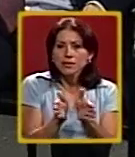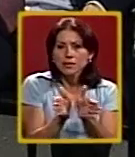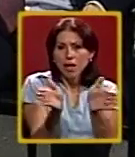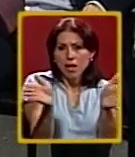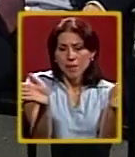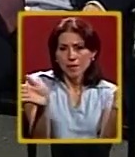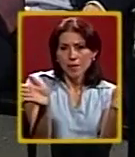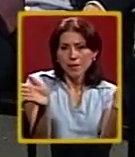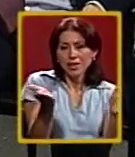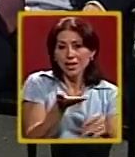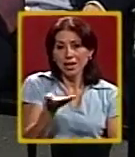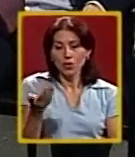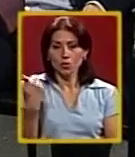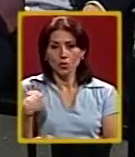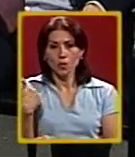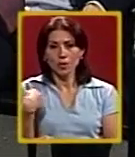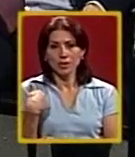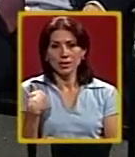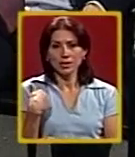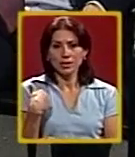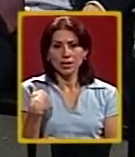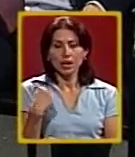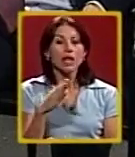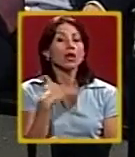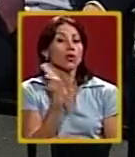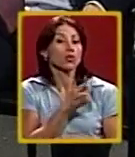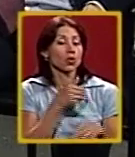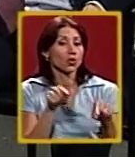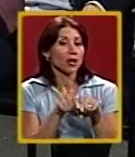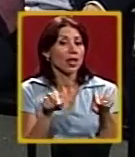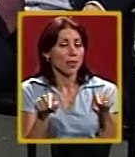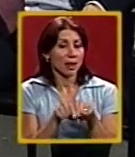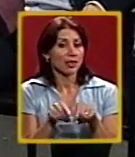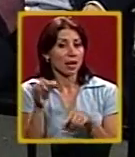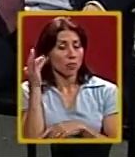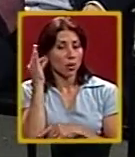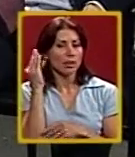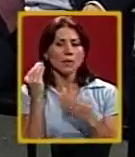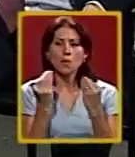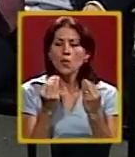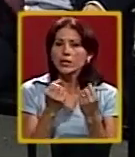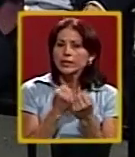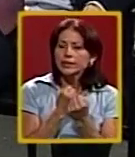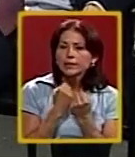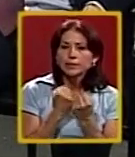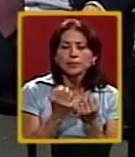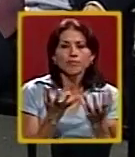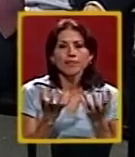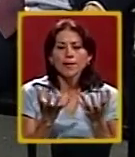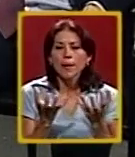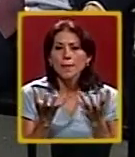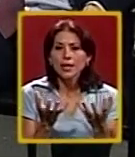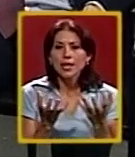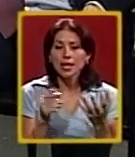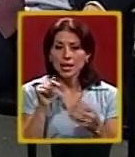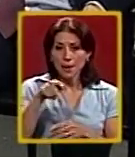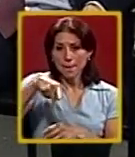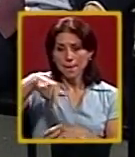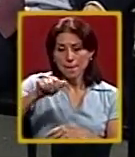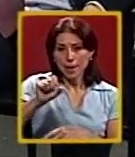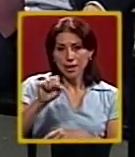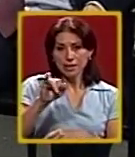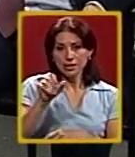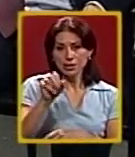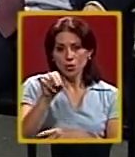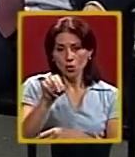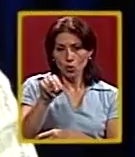ampliamente que los hombres y le ponemos además, somos muy apasionadas y esa pasión yo creo que la